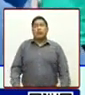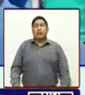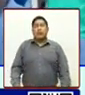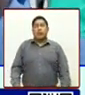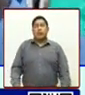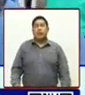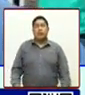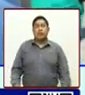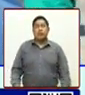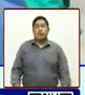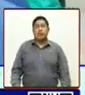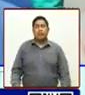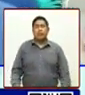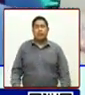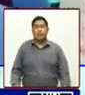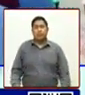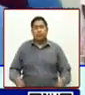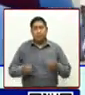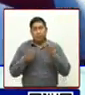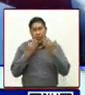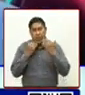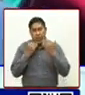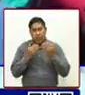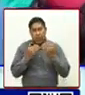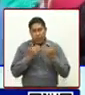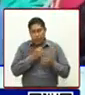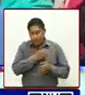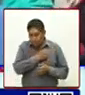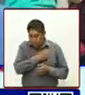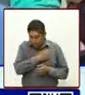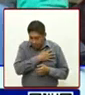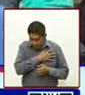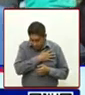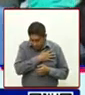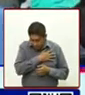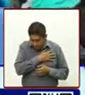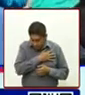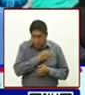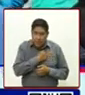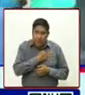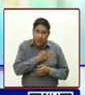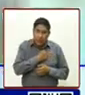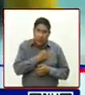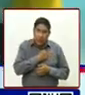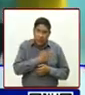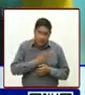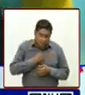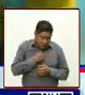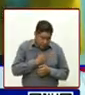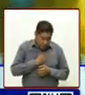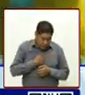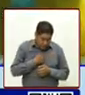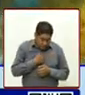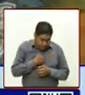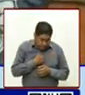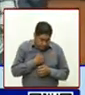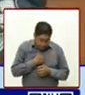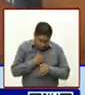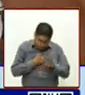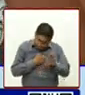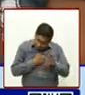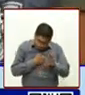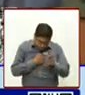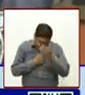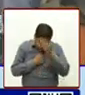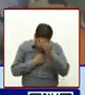Gracias, señora Verónica, y de todo corazón le damos nuestro pésame de todos quienes estamos en el canal, porque entendemos